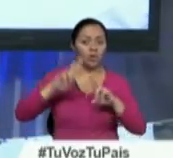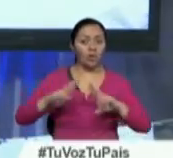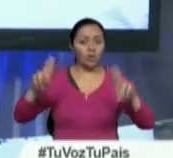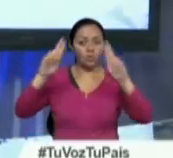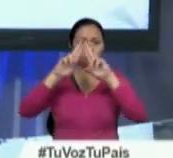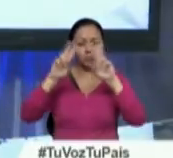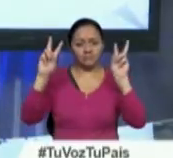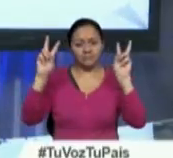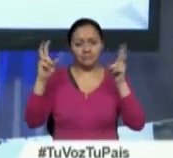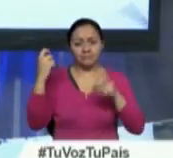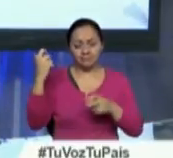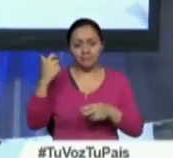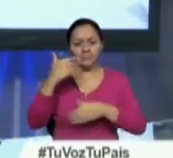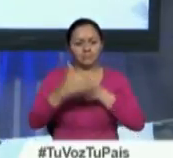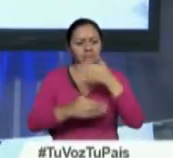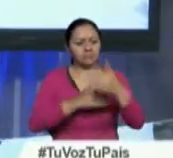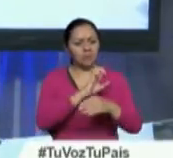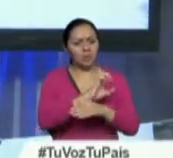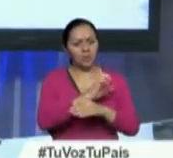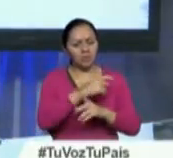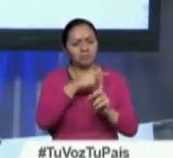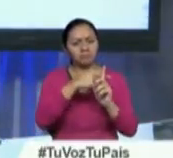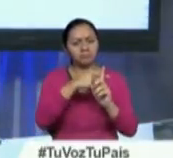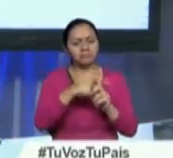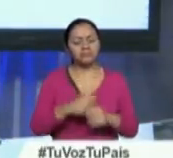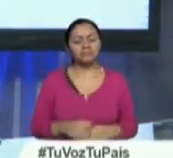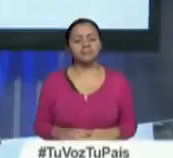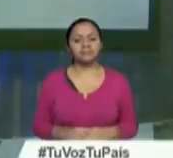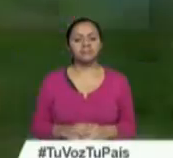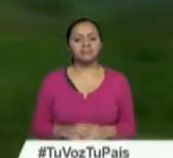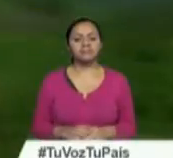Unidas resaltó los avances del país en este ámbito.